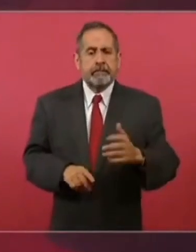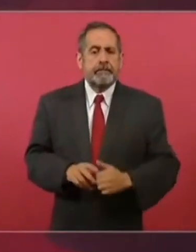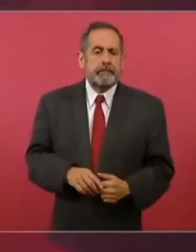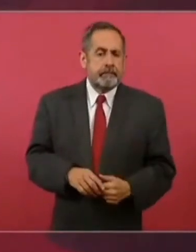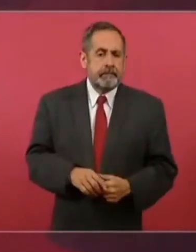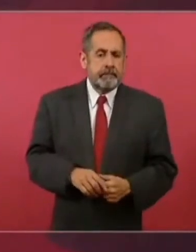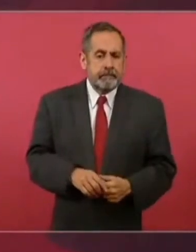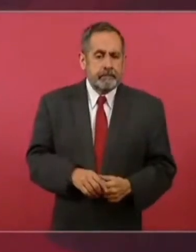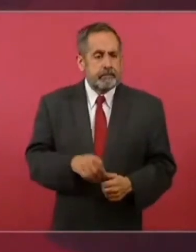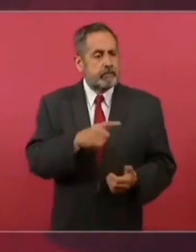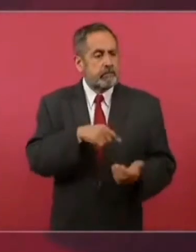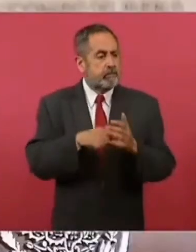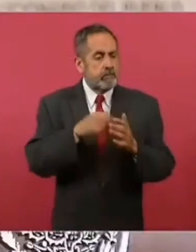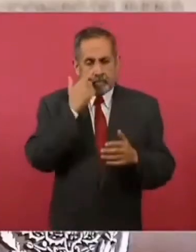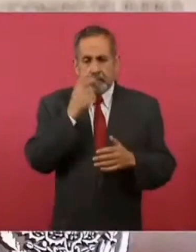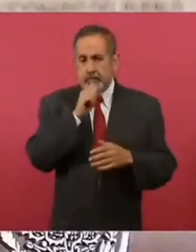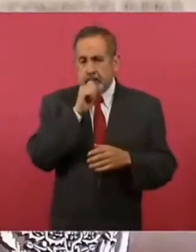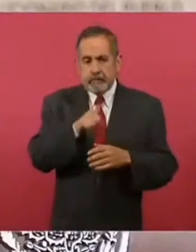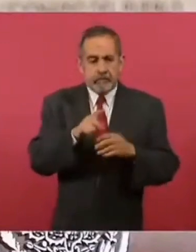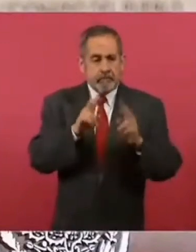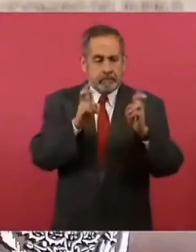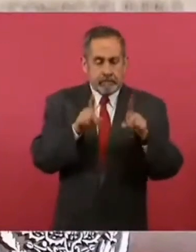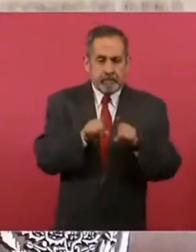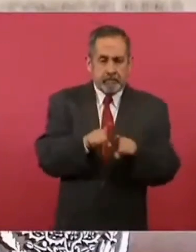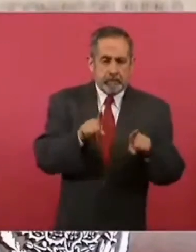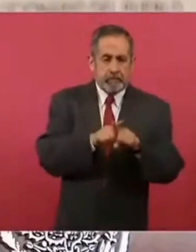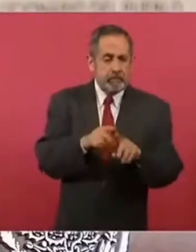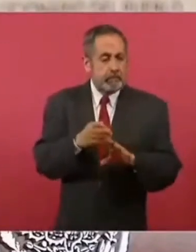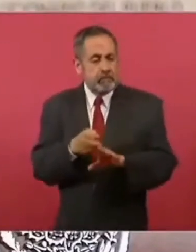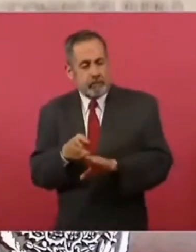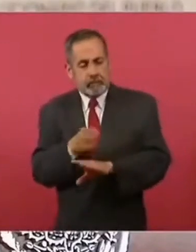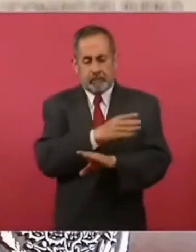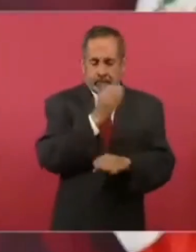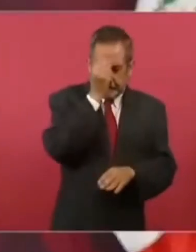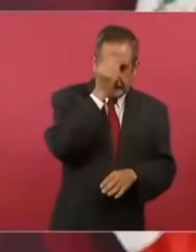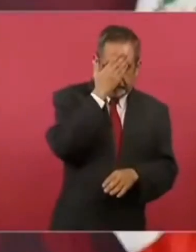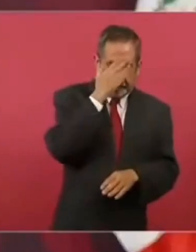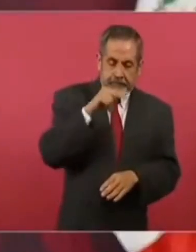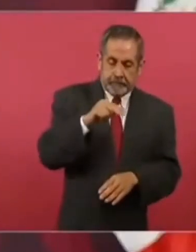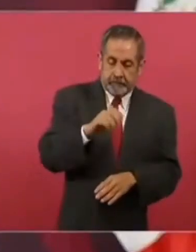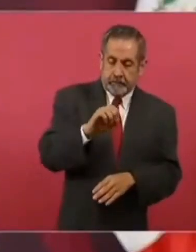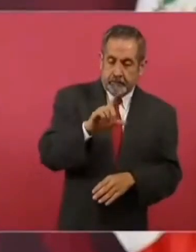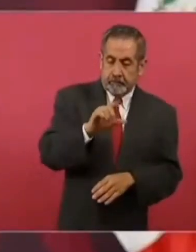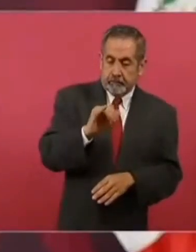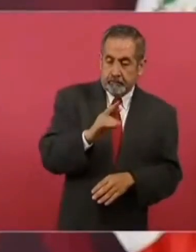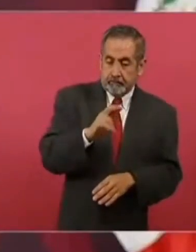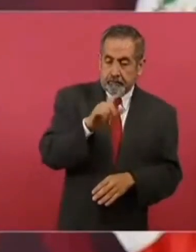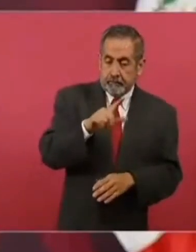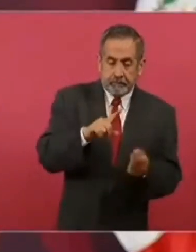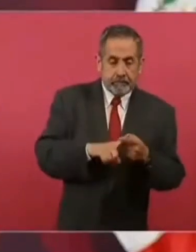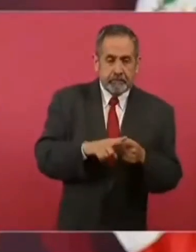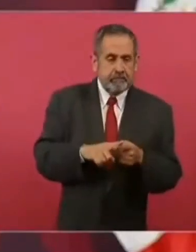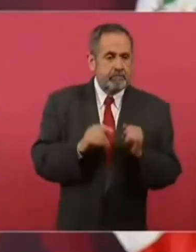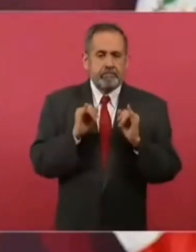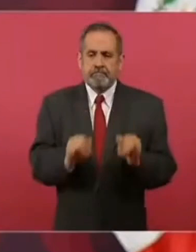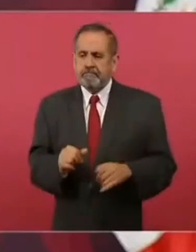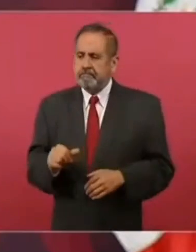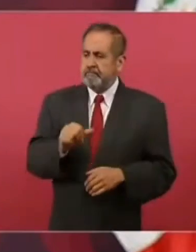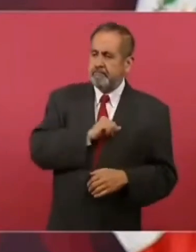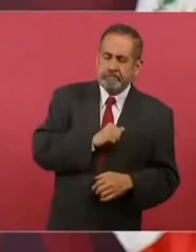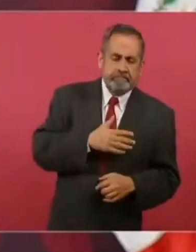Quieren que continúen los mismos contenidos, ¿no?, de la época neoliberal, de la época del